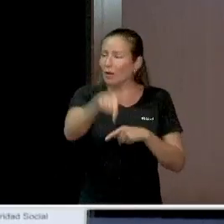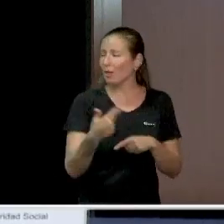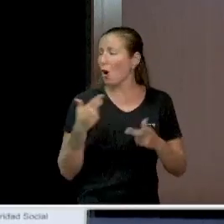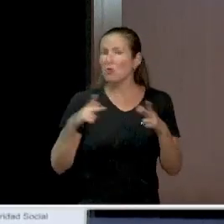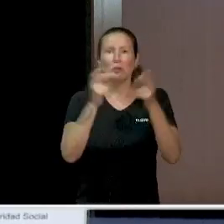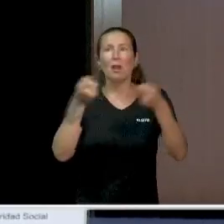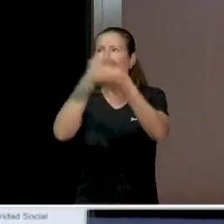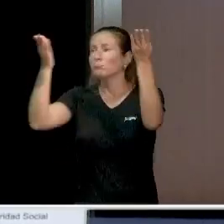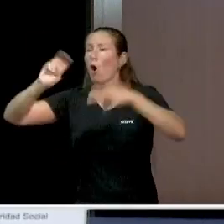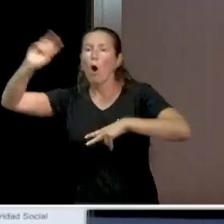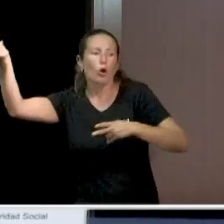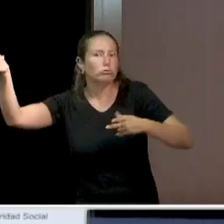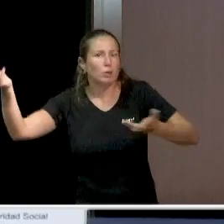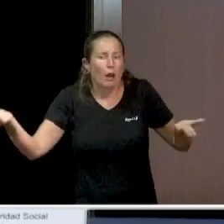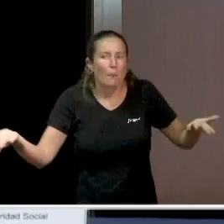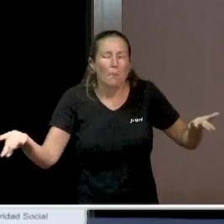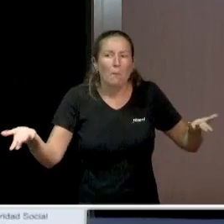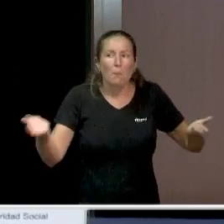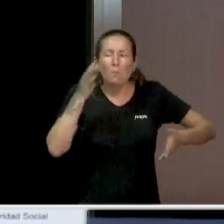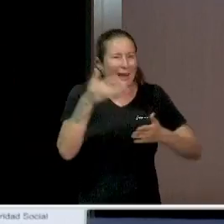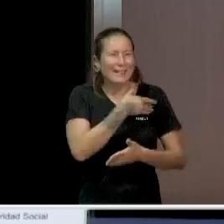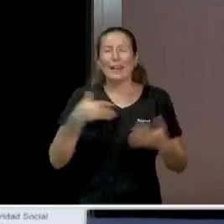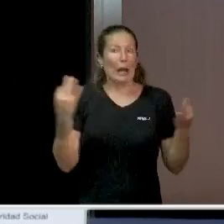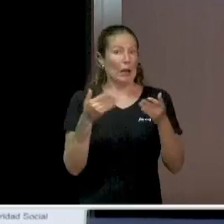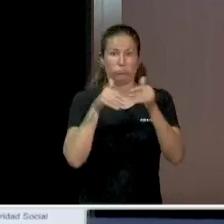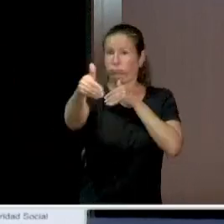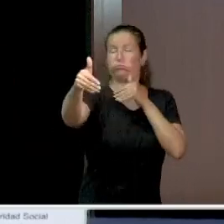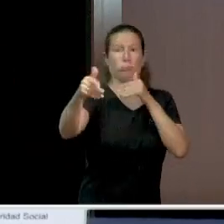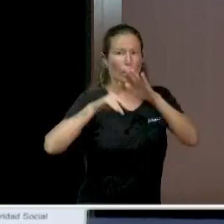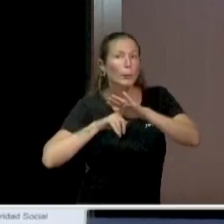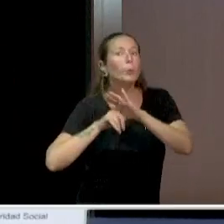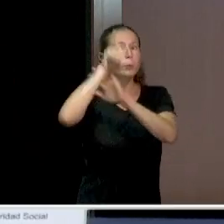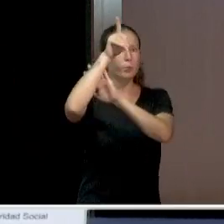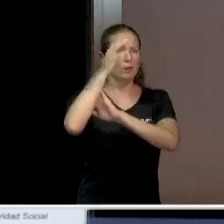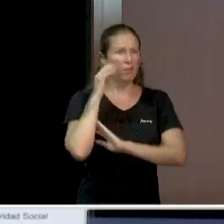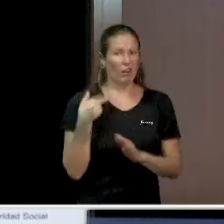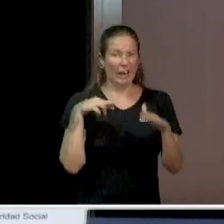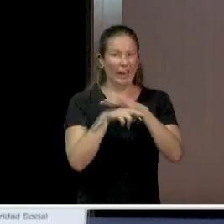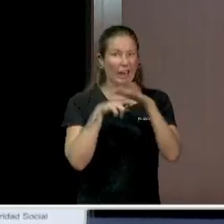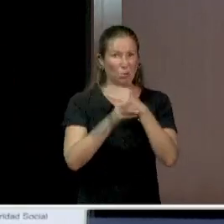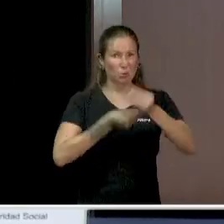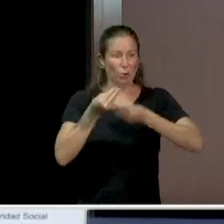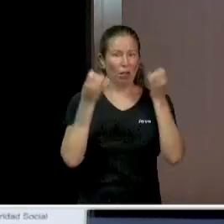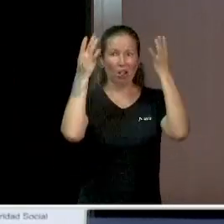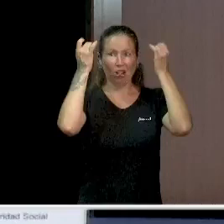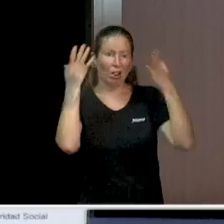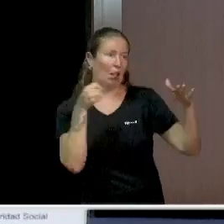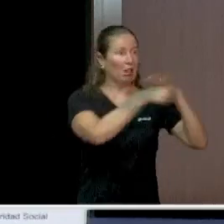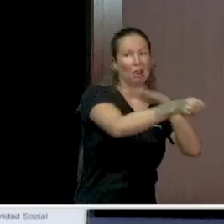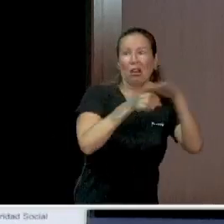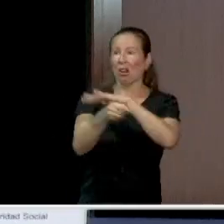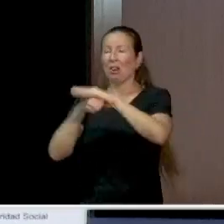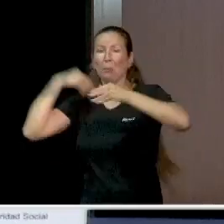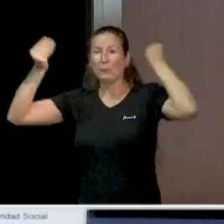medianamente civilizada y tienda hacia el progreso puede permitirse un uso tan poco inteligente de los